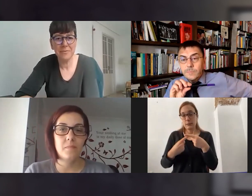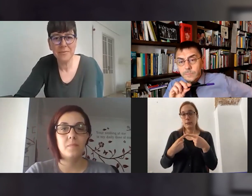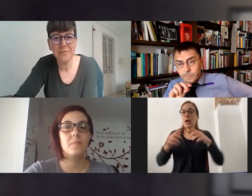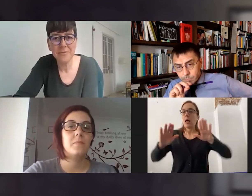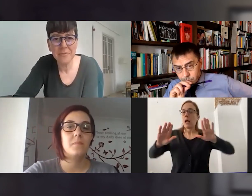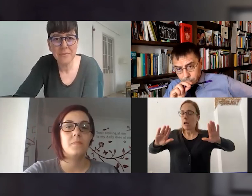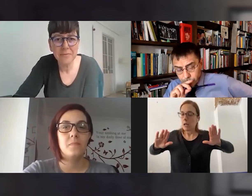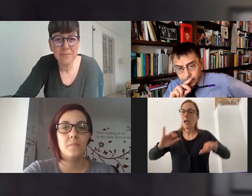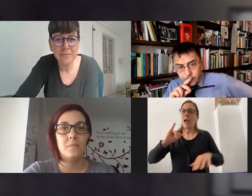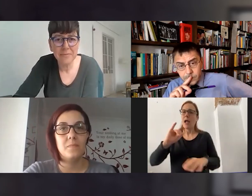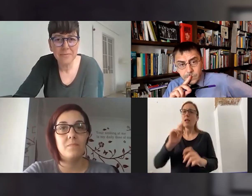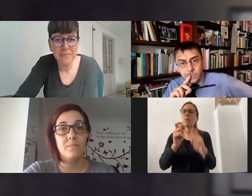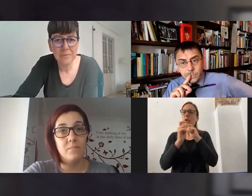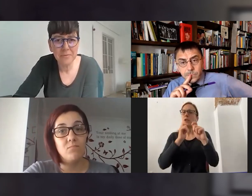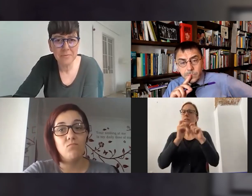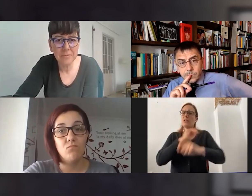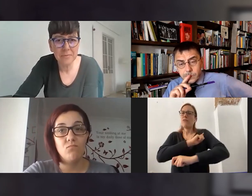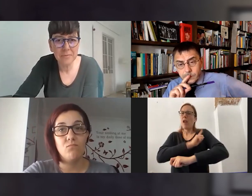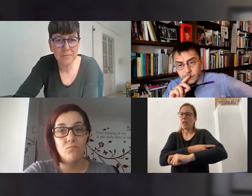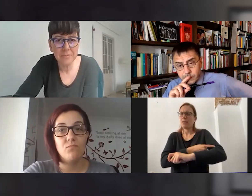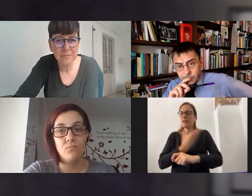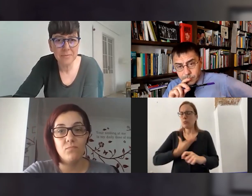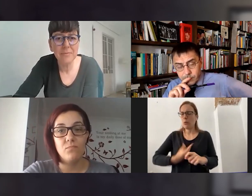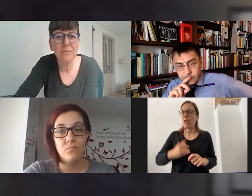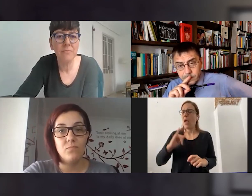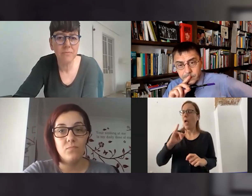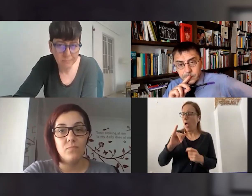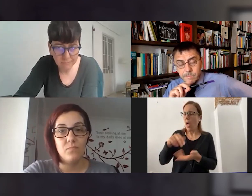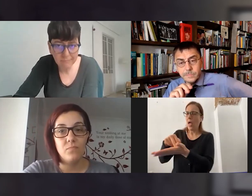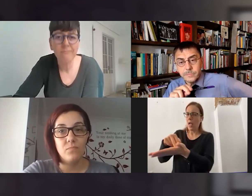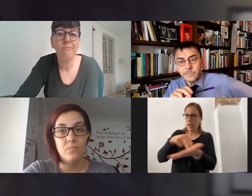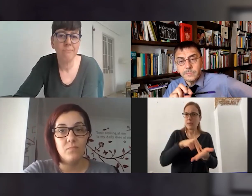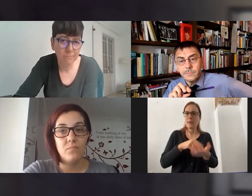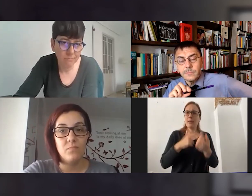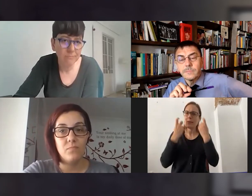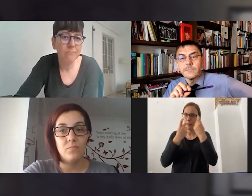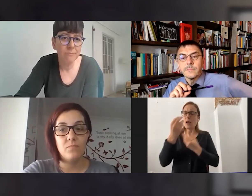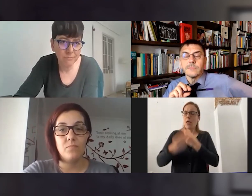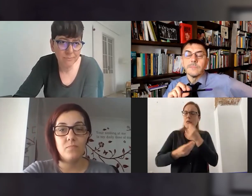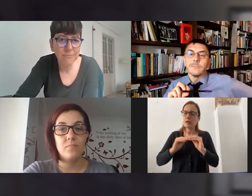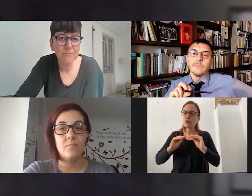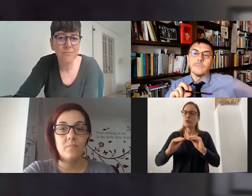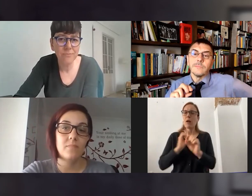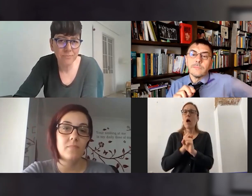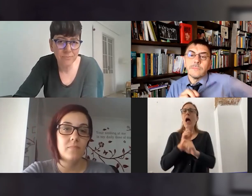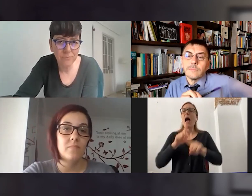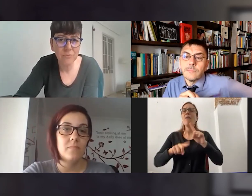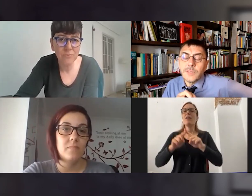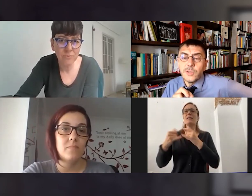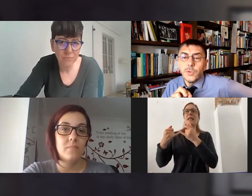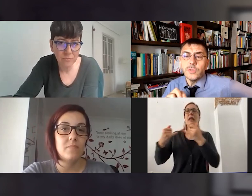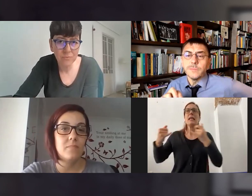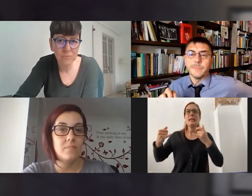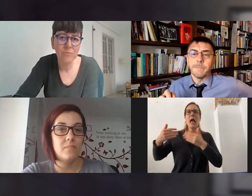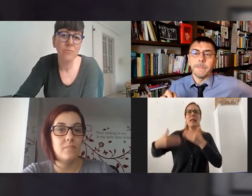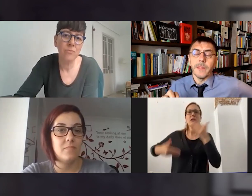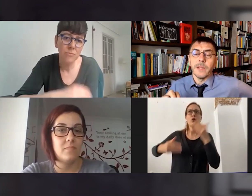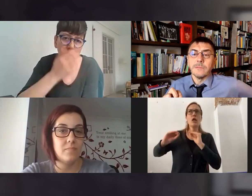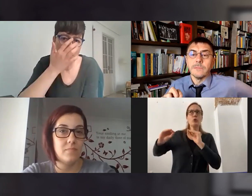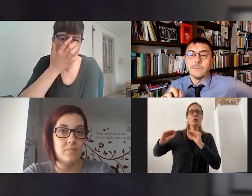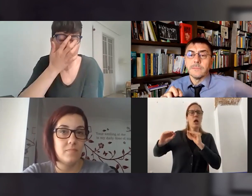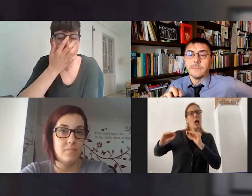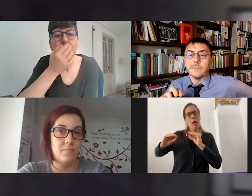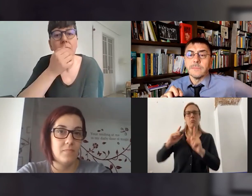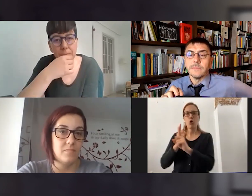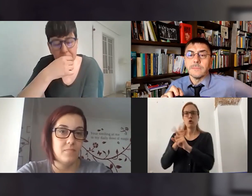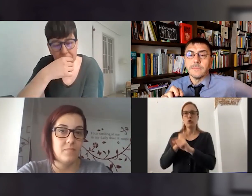periodistas valientes en la región de Murcia que intentan hacer su trabajo muchas veces contra la línea editorial de estos medios tradicionales. Jesús.